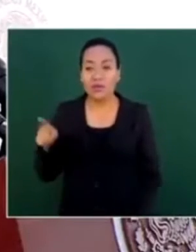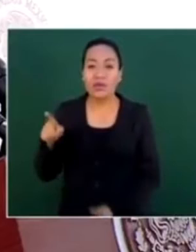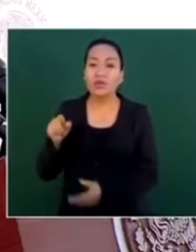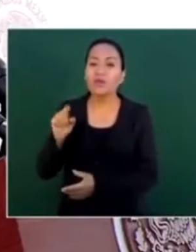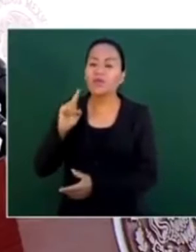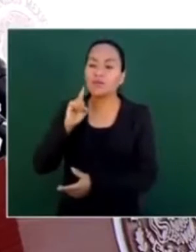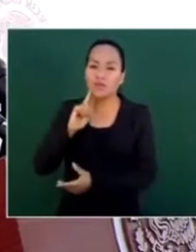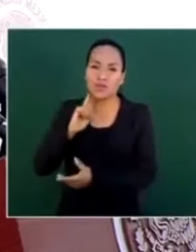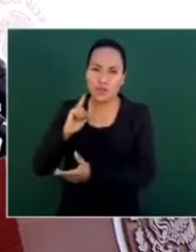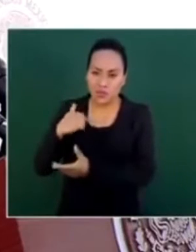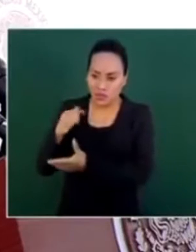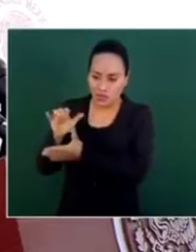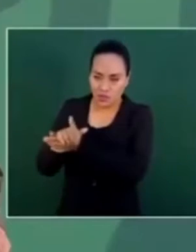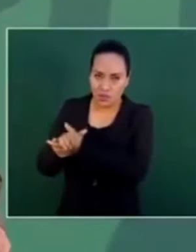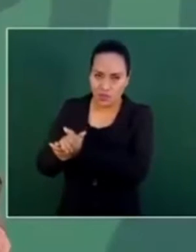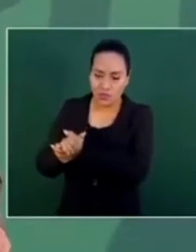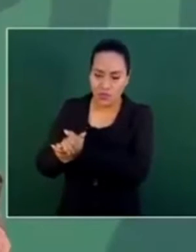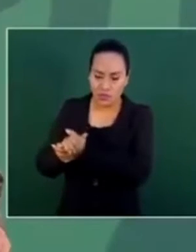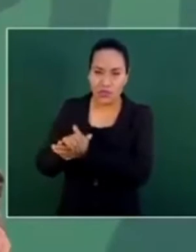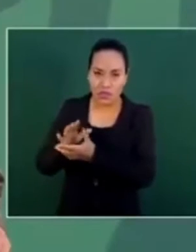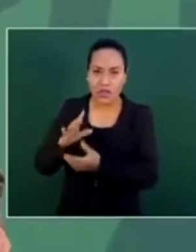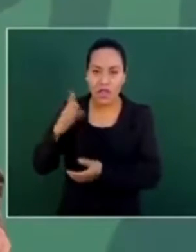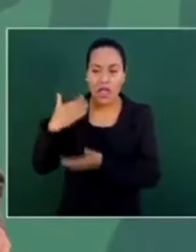mamá de mis hijos, que falleció,